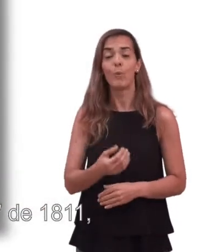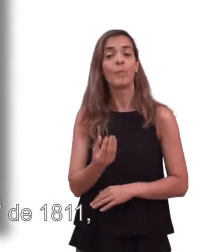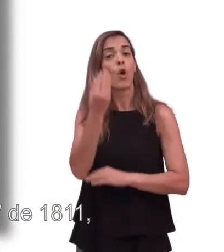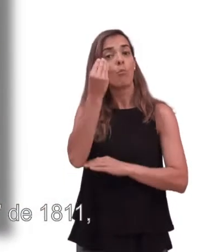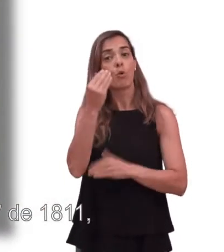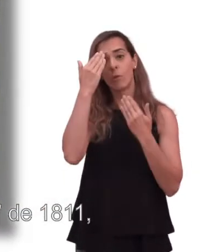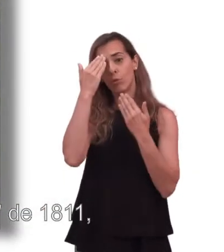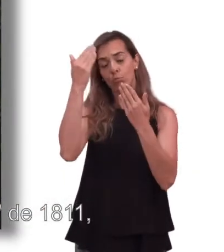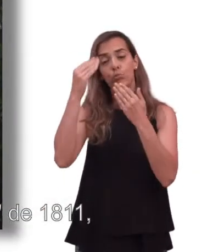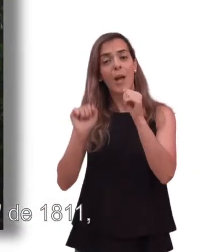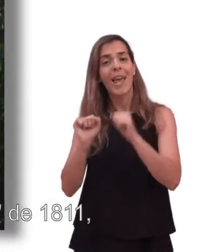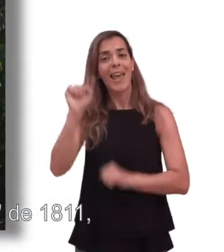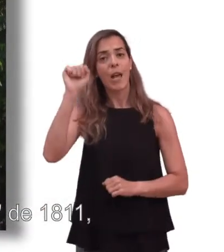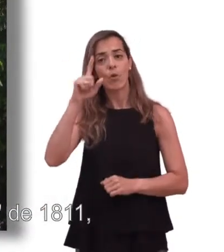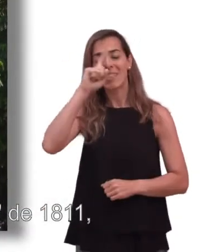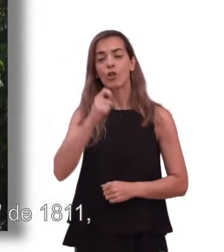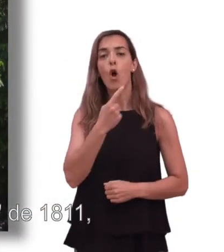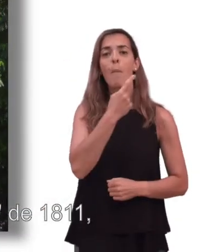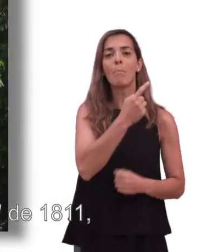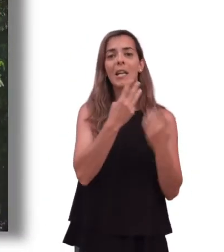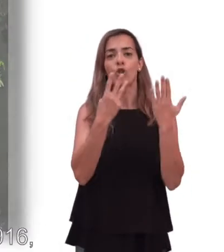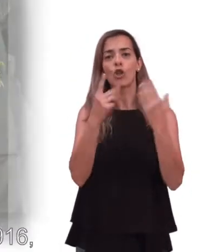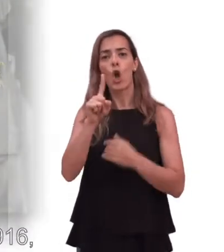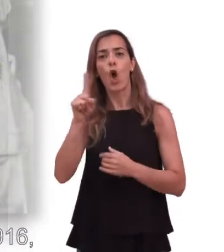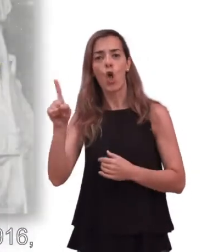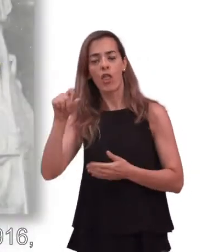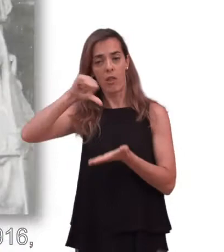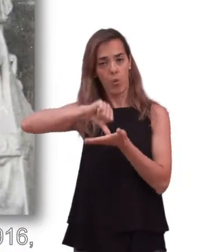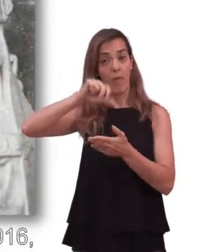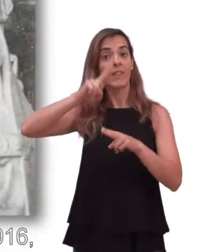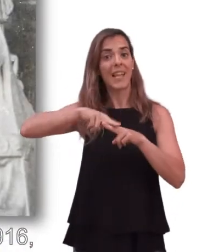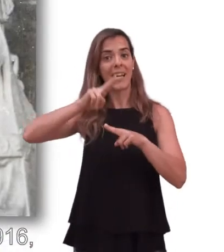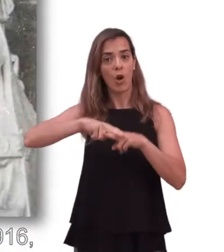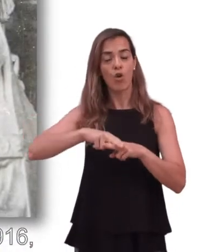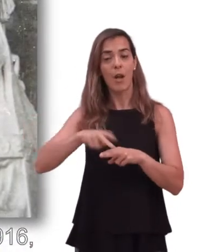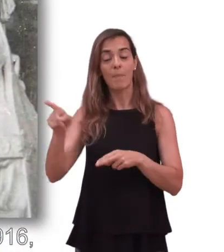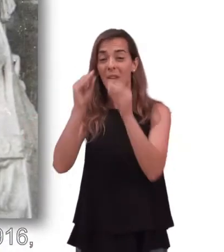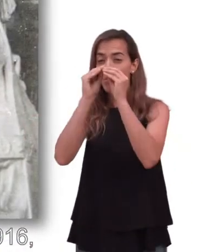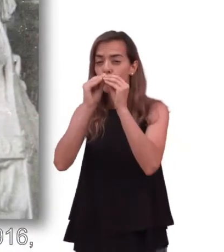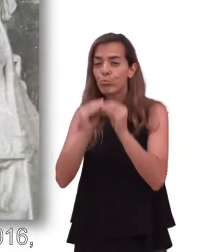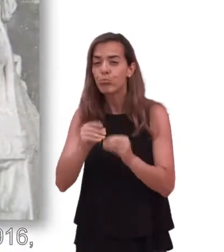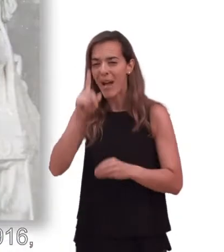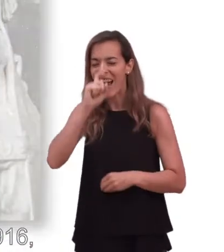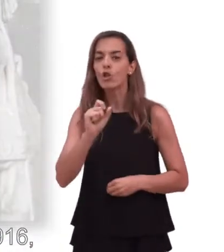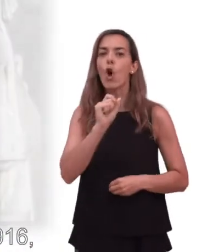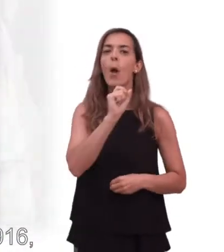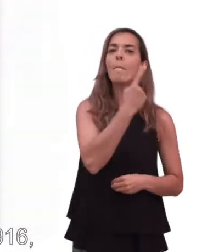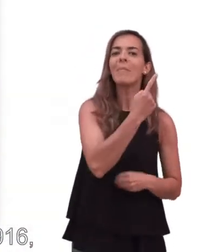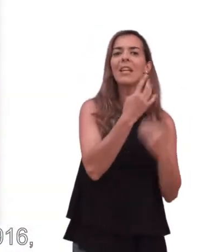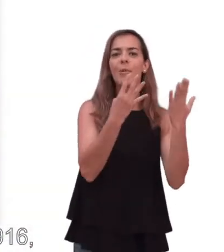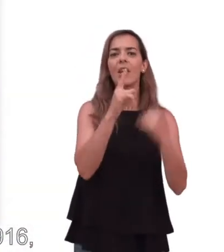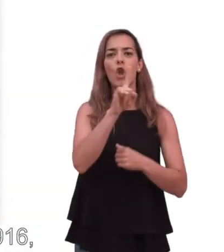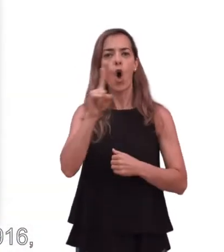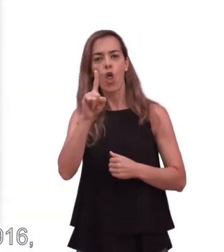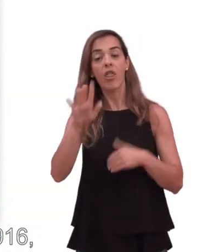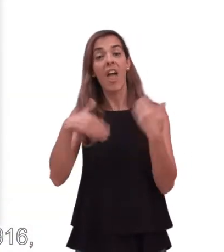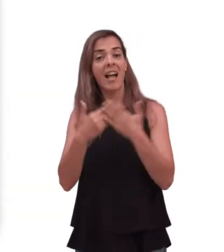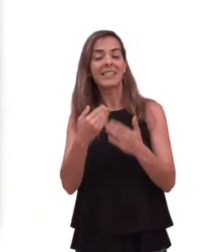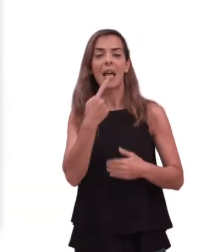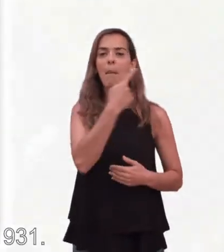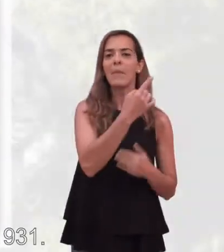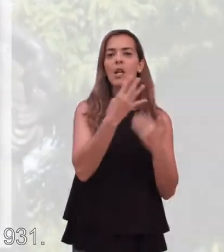de 1811 en Tarragona, materializado entre 1911 y 1916